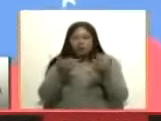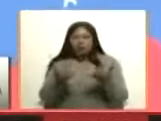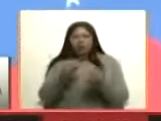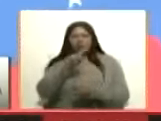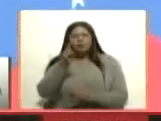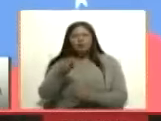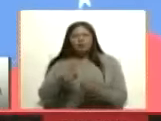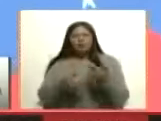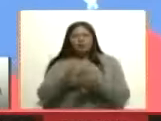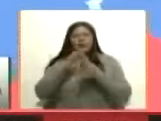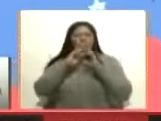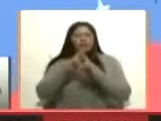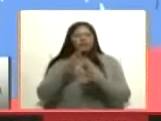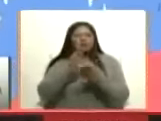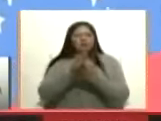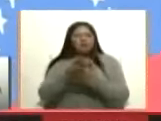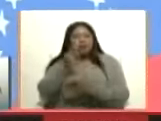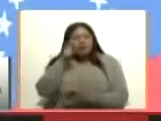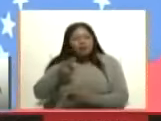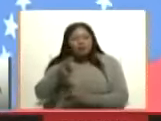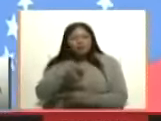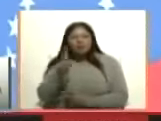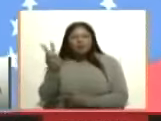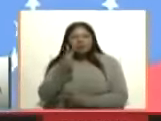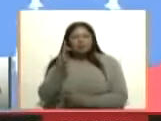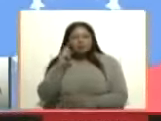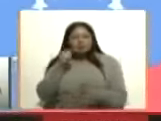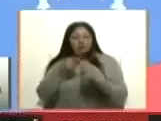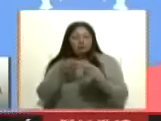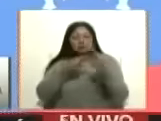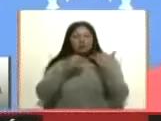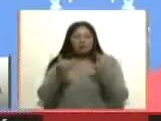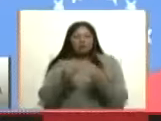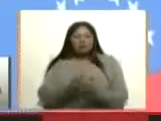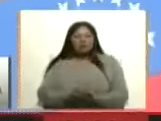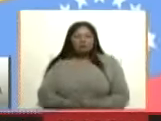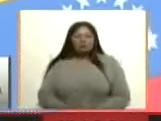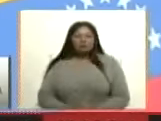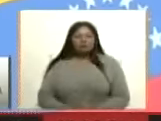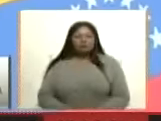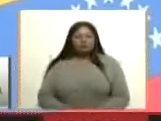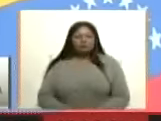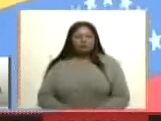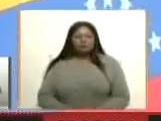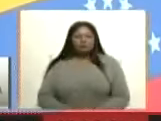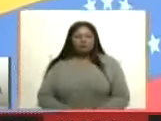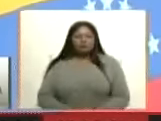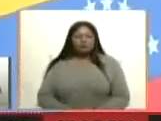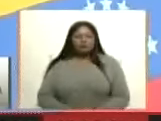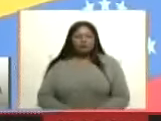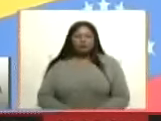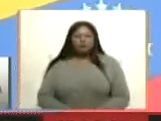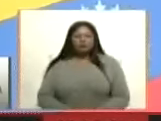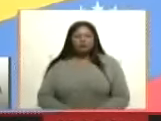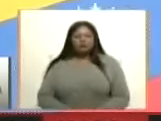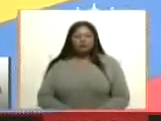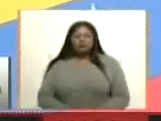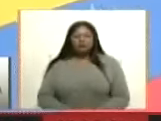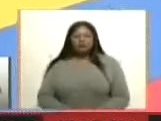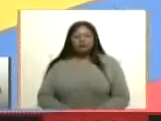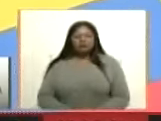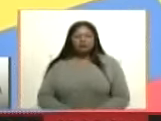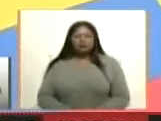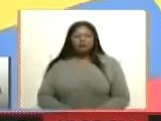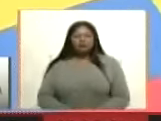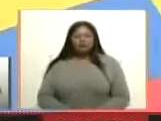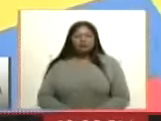que más respondió Sí el pueblo venezolano fue el respeto al acuerdo de Ginebra porque somos un pueblo de paz y así lo hemos demostrado y ayer veía nuestro